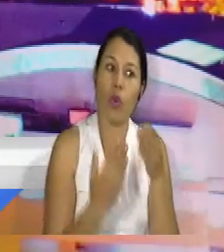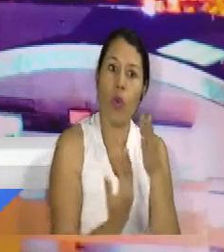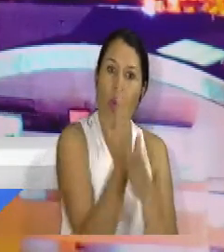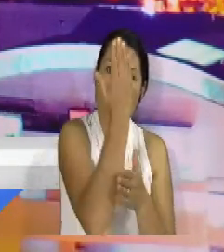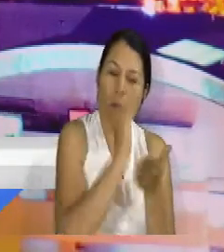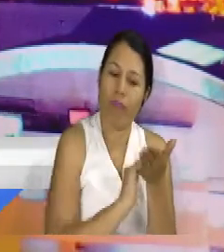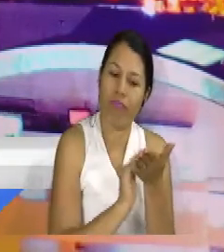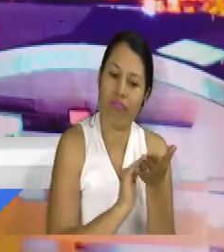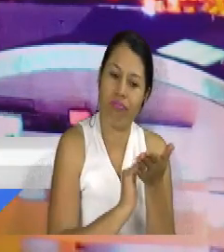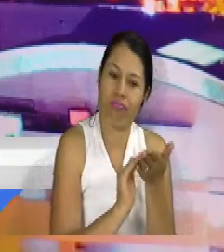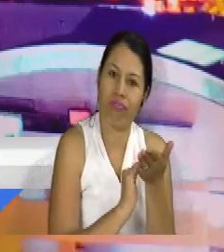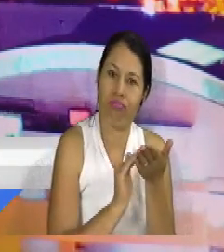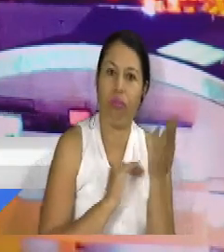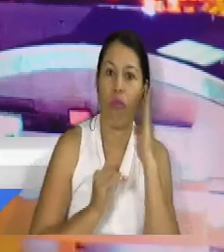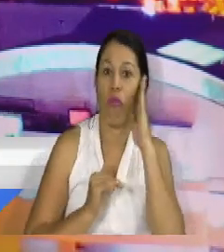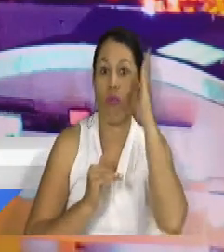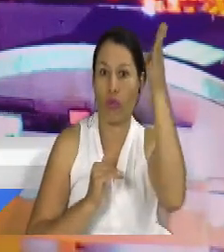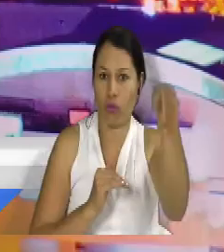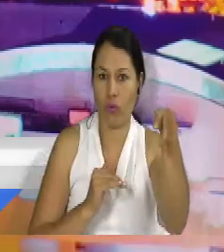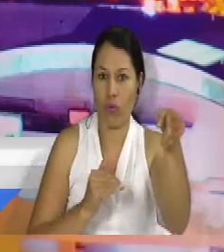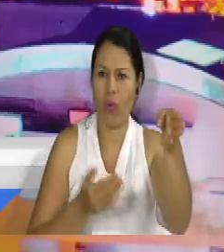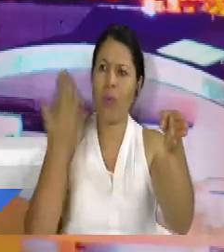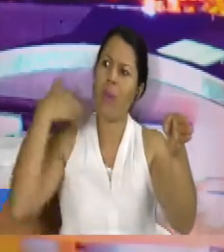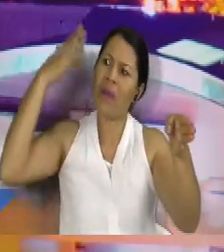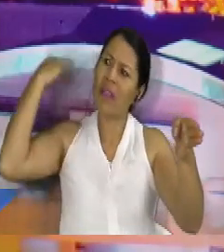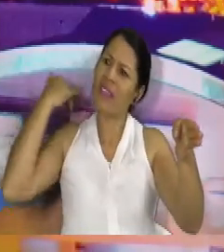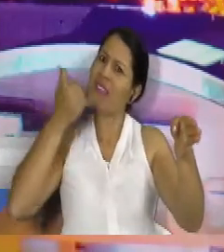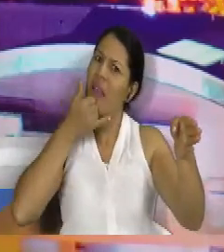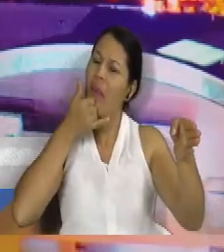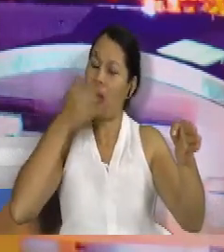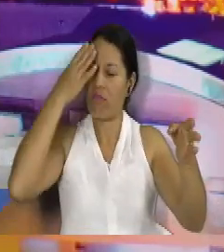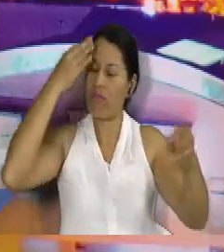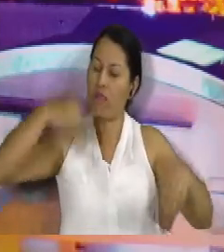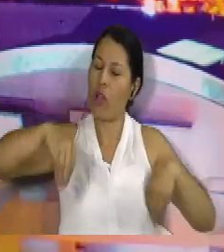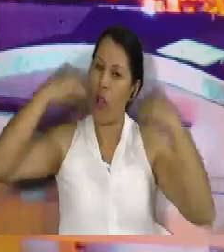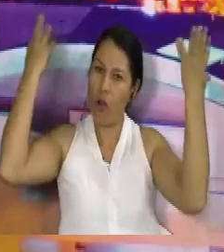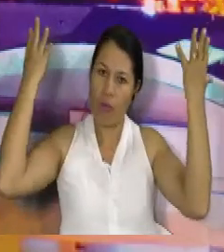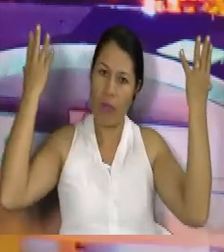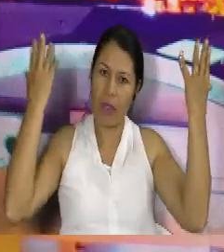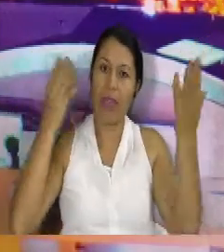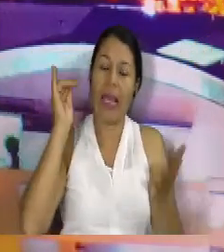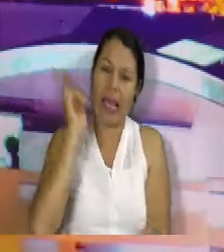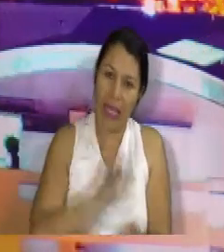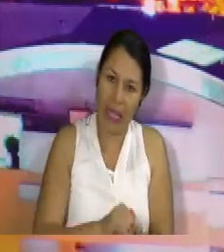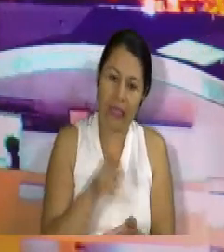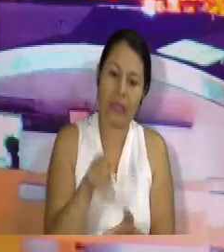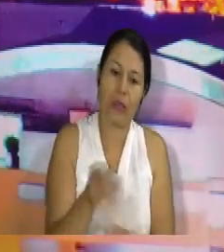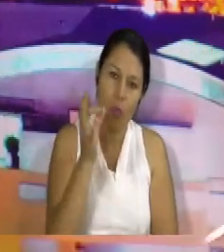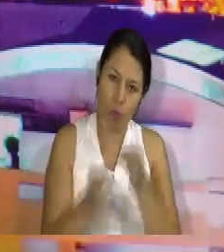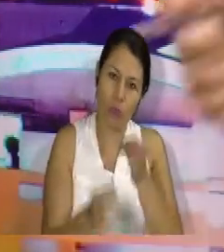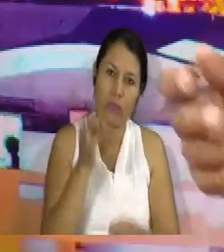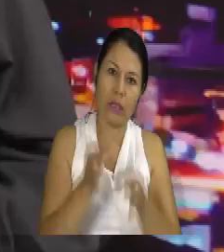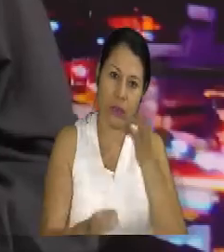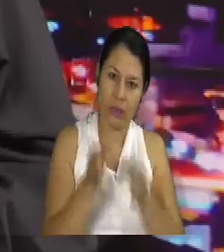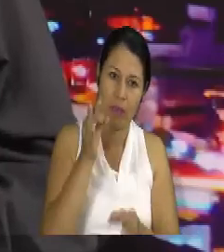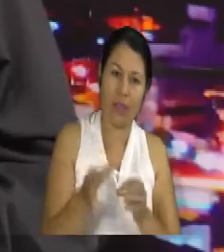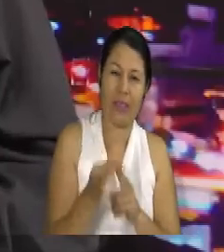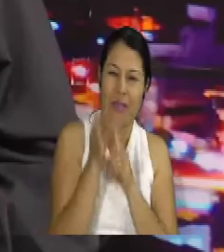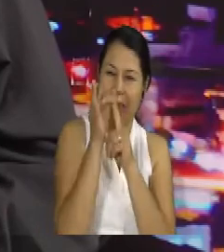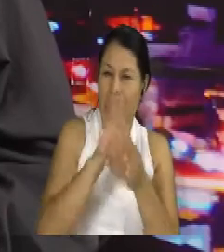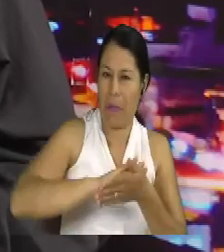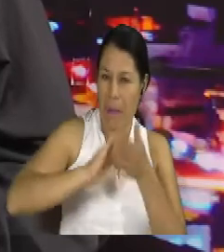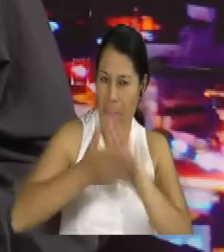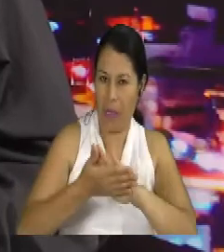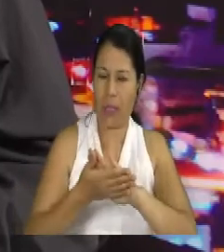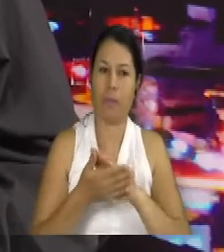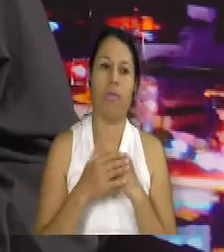Justicia Especial para la Paz y donde podamos trabajar para la reconciliar a todos los colombianos. Cuando usted acude a ella, a esa